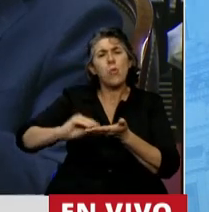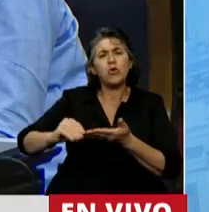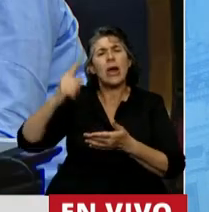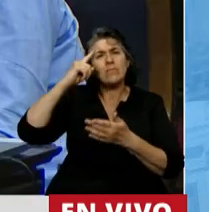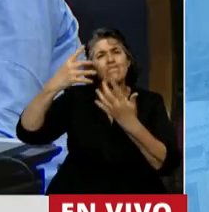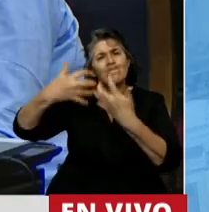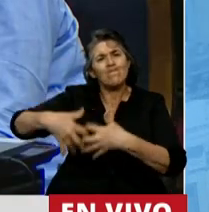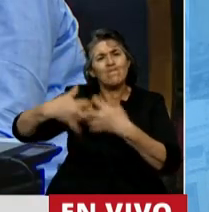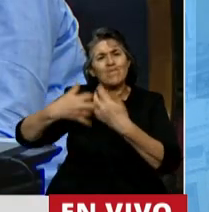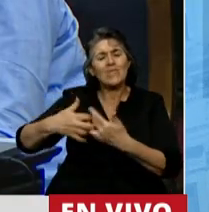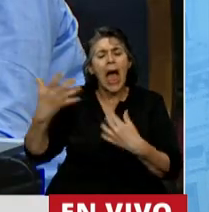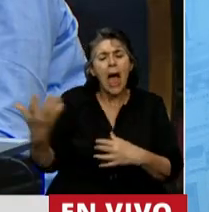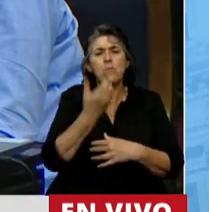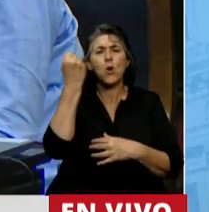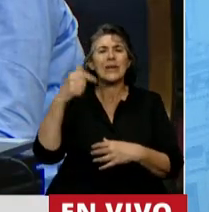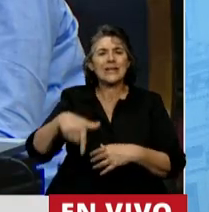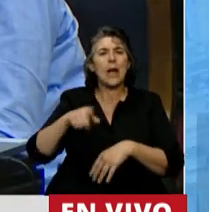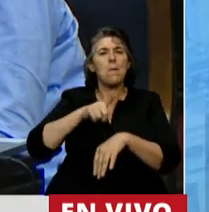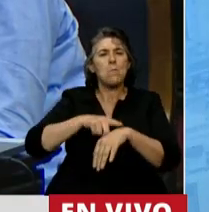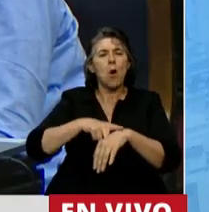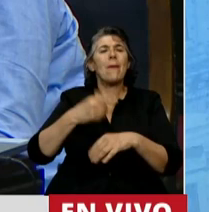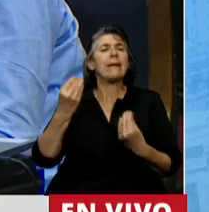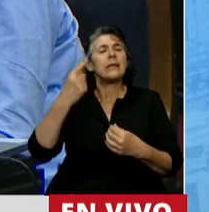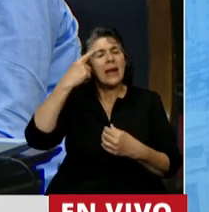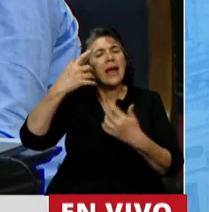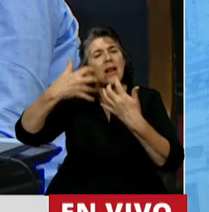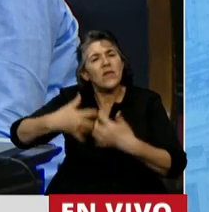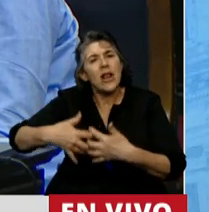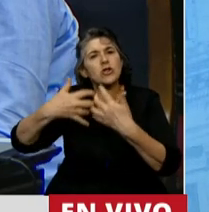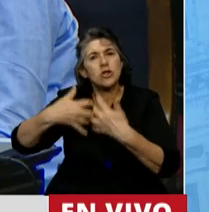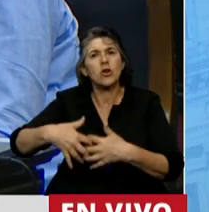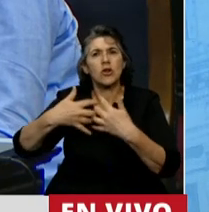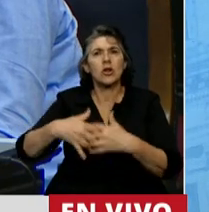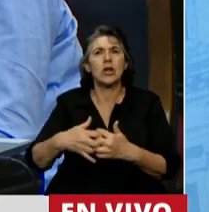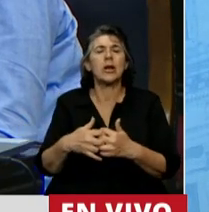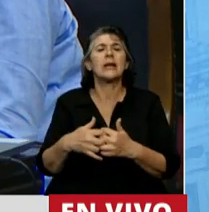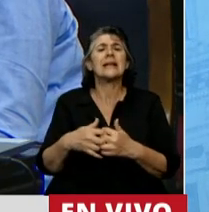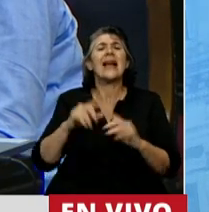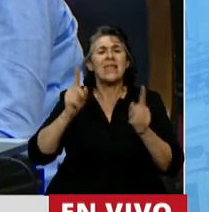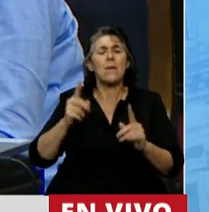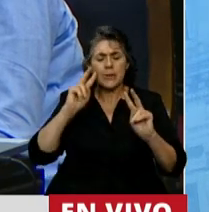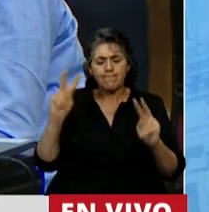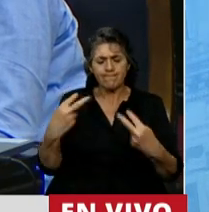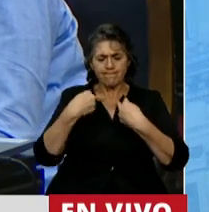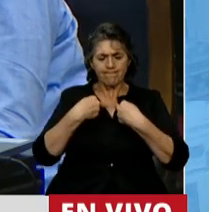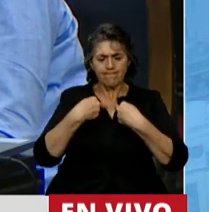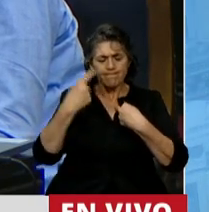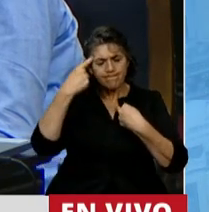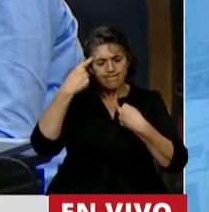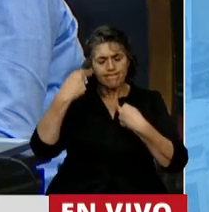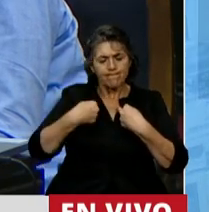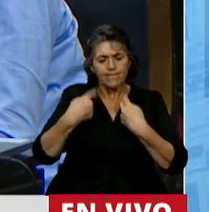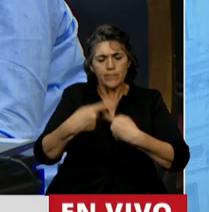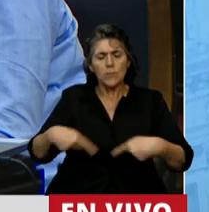que aprovechemos este momento para reflexionar y hacer las autocríticas